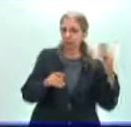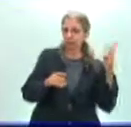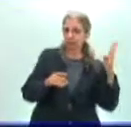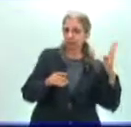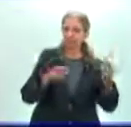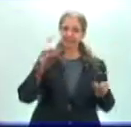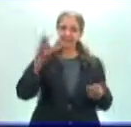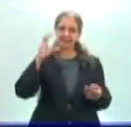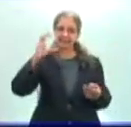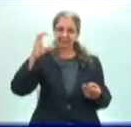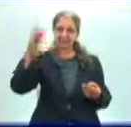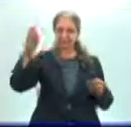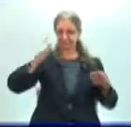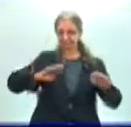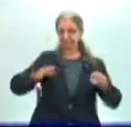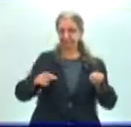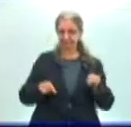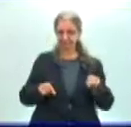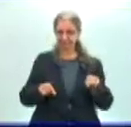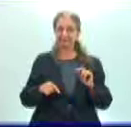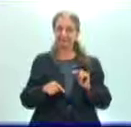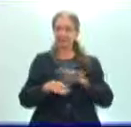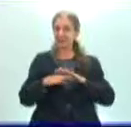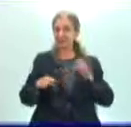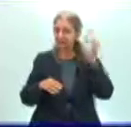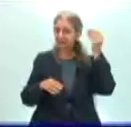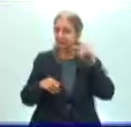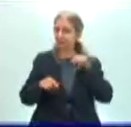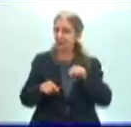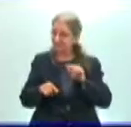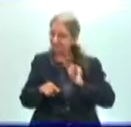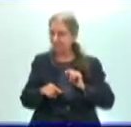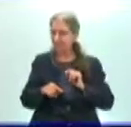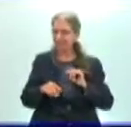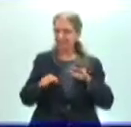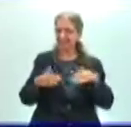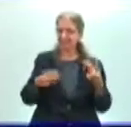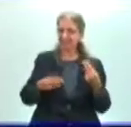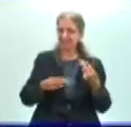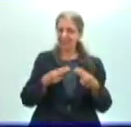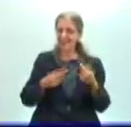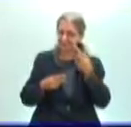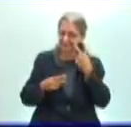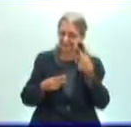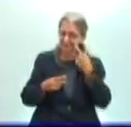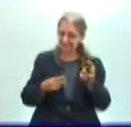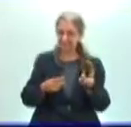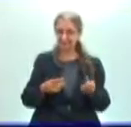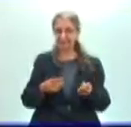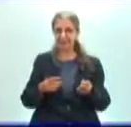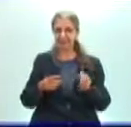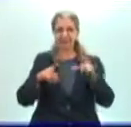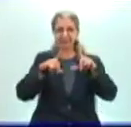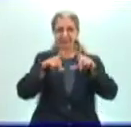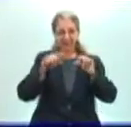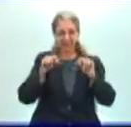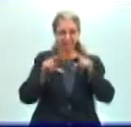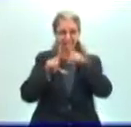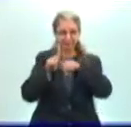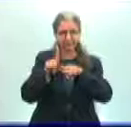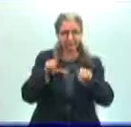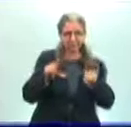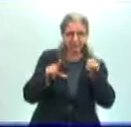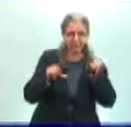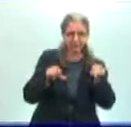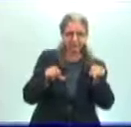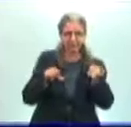sobre la hipotenusa. Vale, pues ahora que sabemos eso, lo volvemos a leer. En un triángulo rectángulo, el cuadrado de un